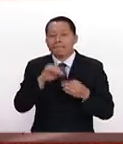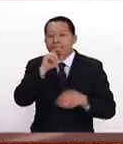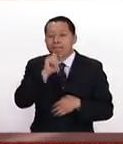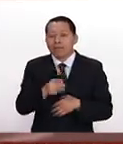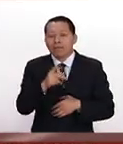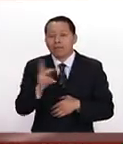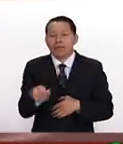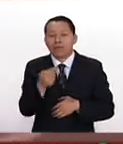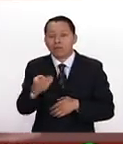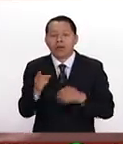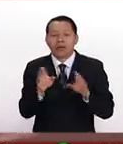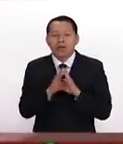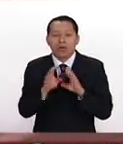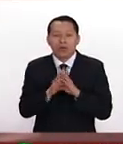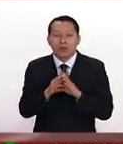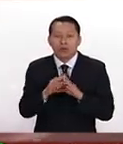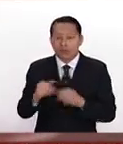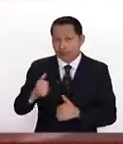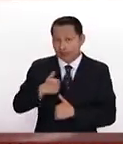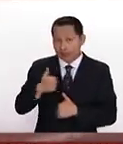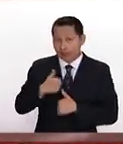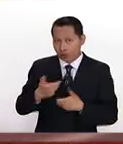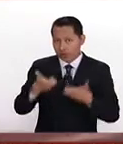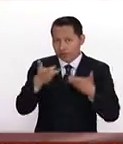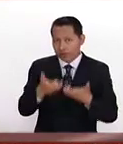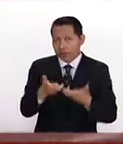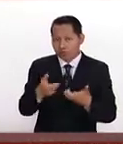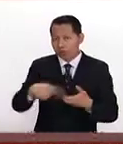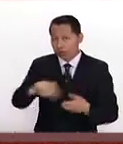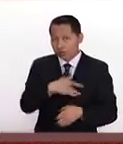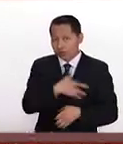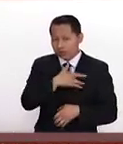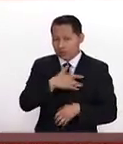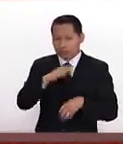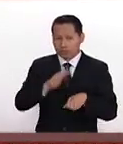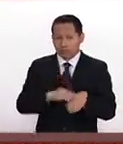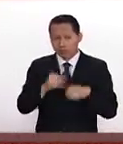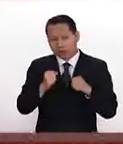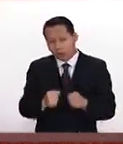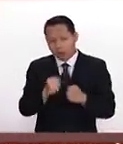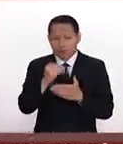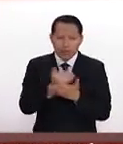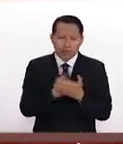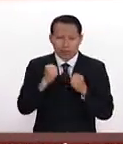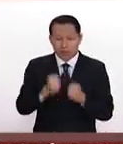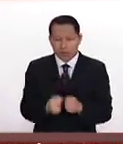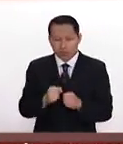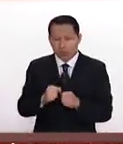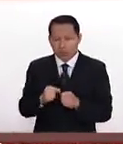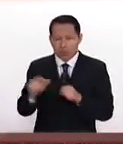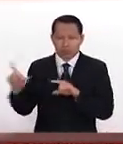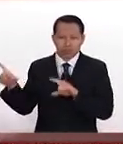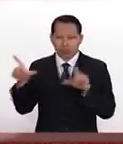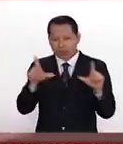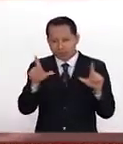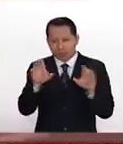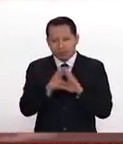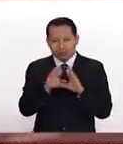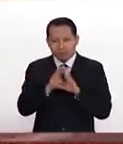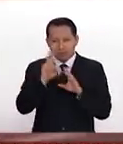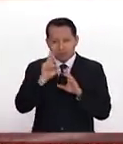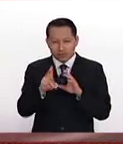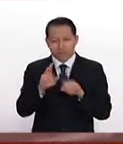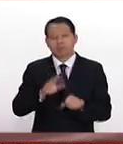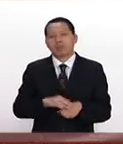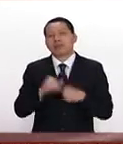pregunta de con la presencia del ejército en las calles ustedes entre más o menos seguro que es la siguiente pregunta obviamente la gente se siente